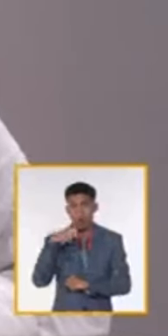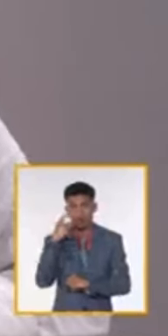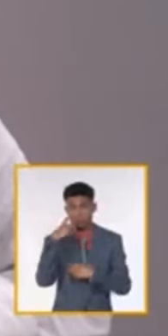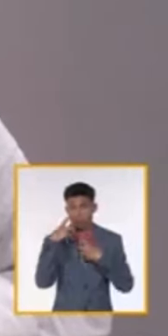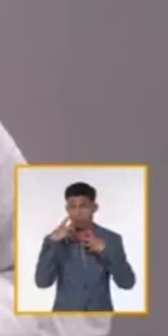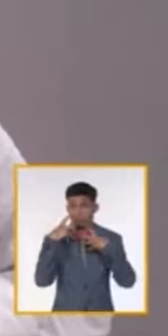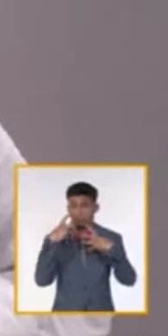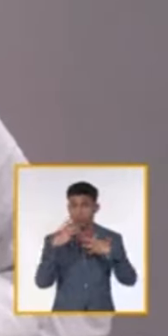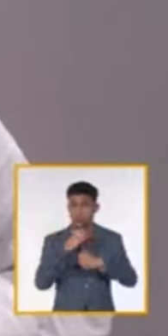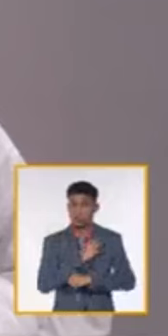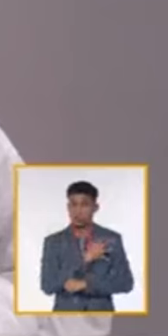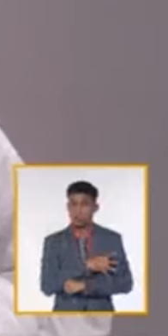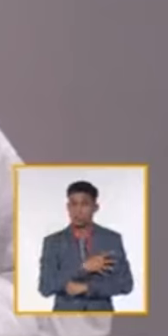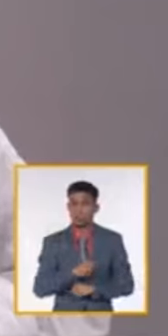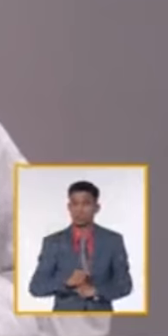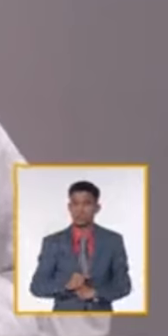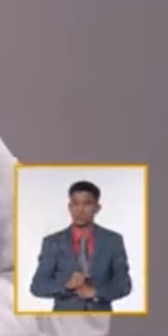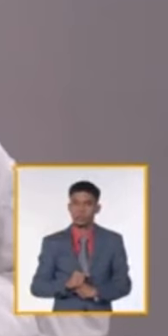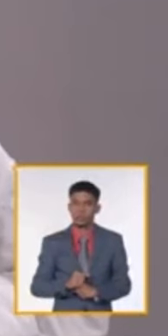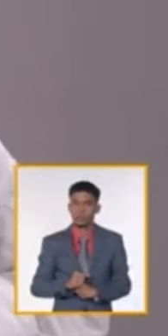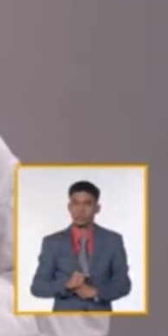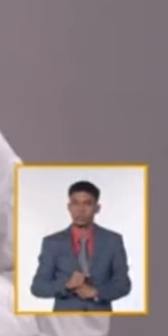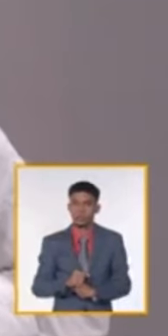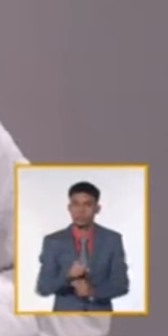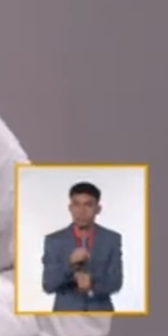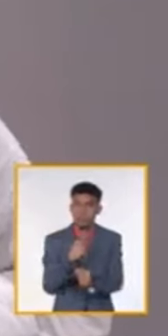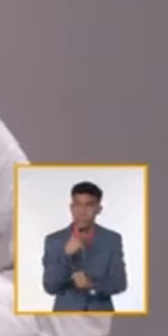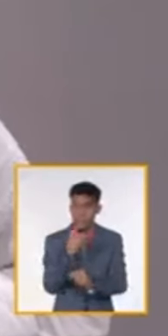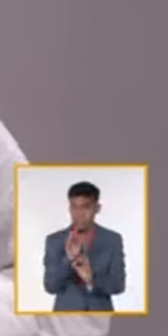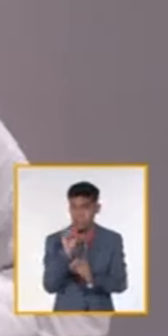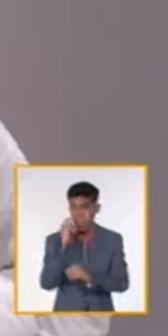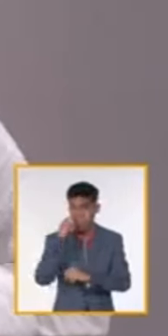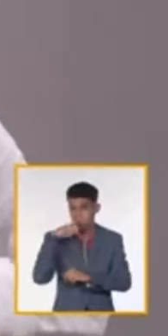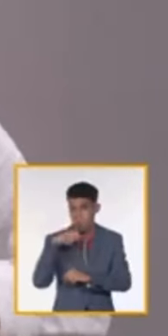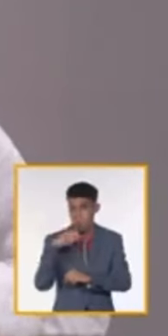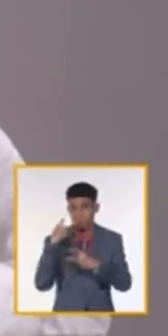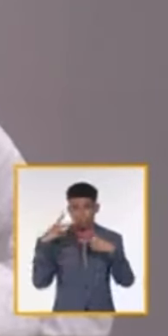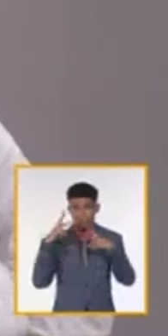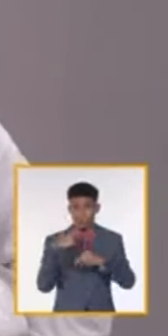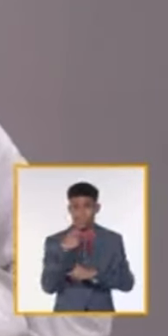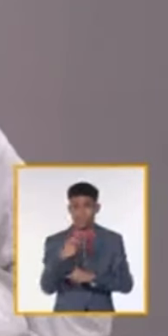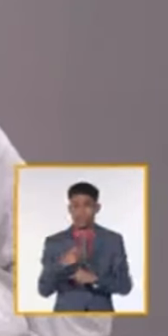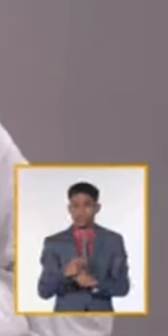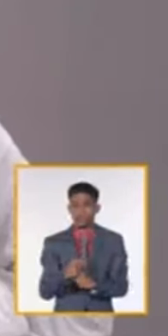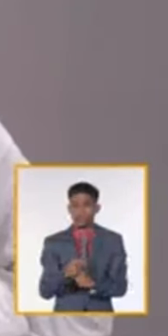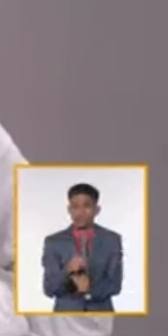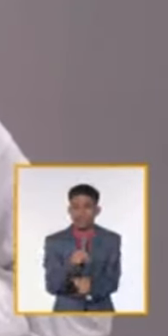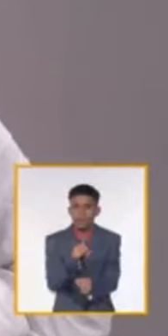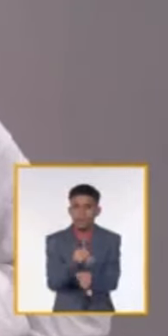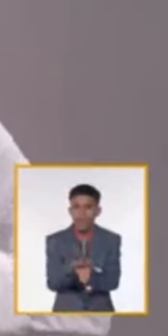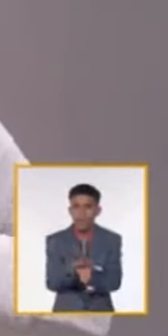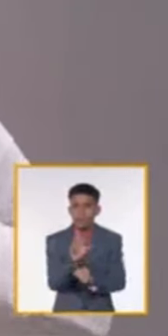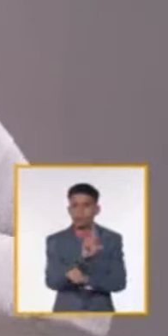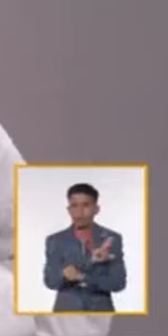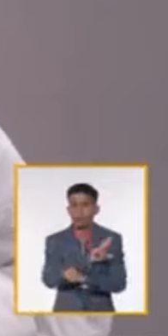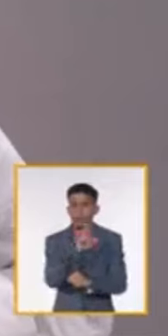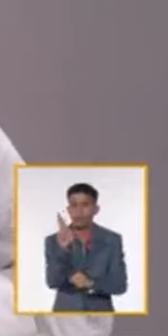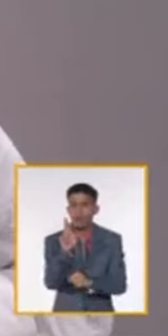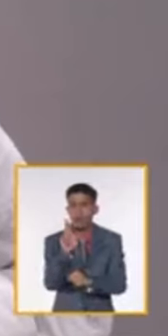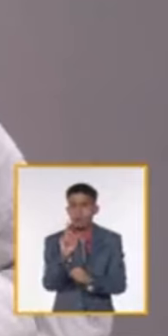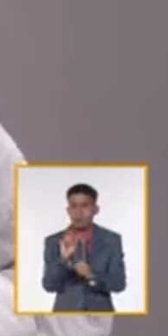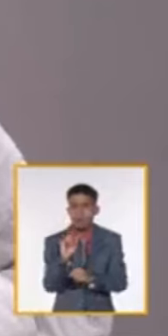Palestina dijo que el comienzo de cada revolución es